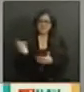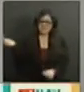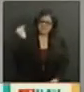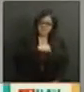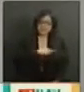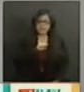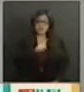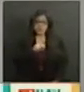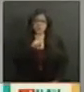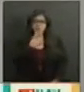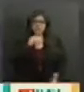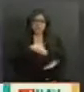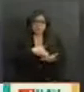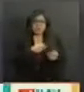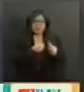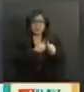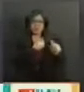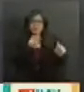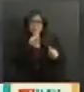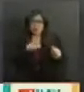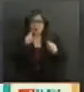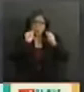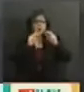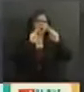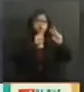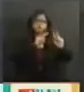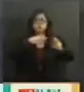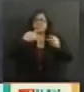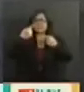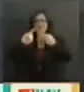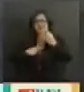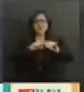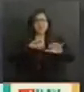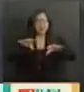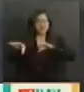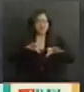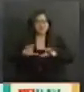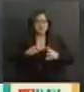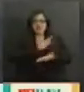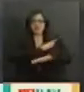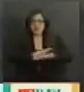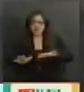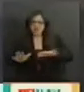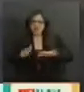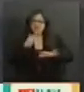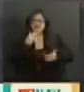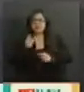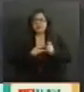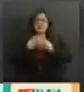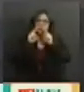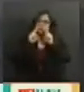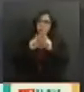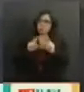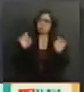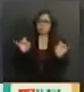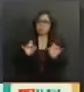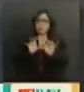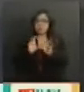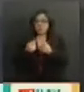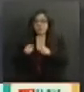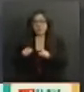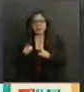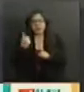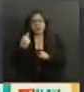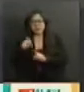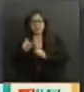acá hay 20.000 metros cuadrados donde la gente puede venir a disfrutar de mucha actividad gratuita, de mucha actividad que la gente encuentre que puede ser distinta a esto que estamos viendo, pero